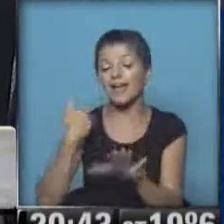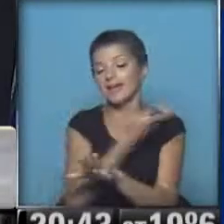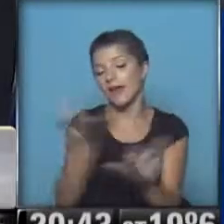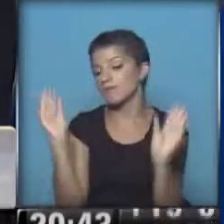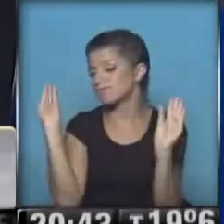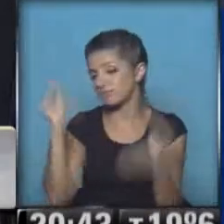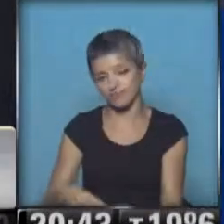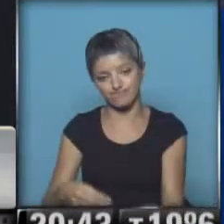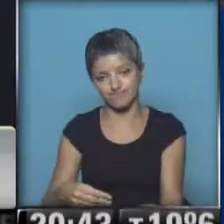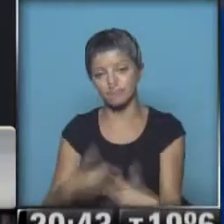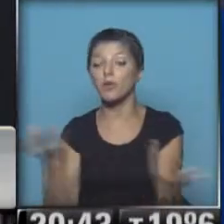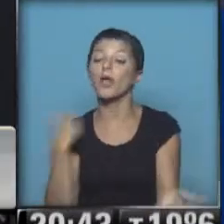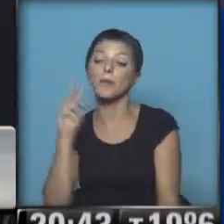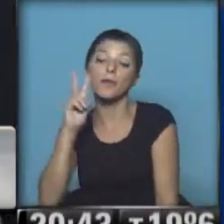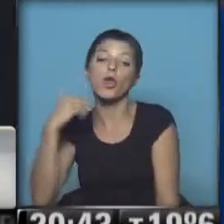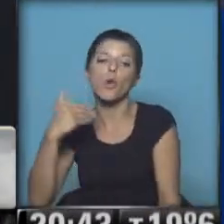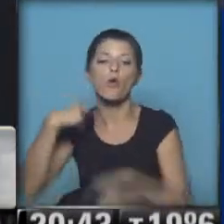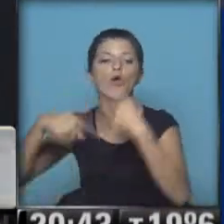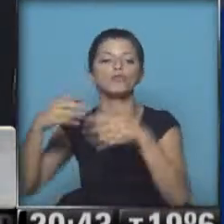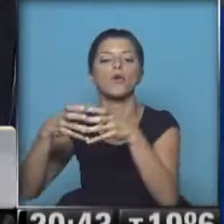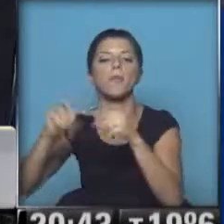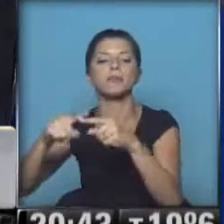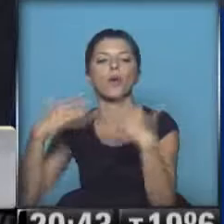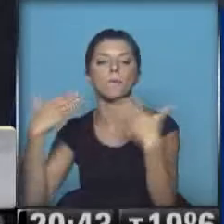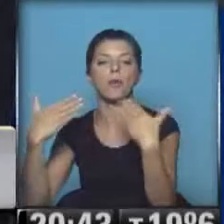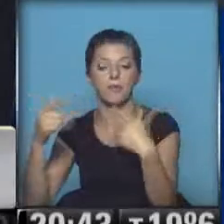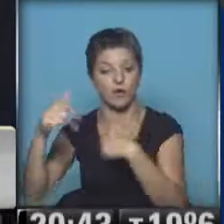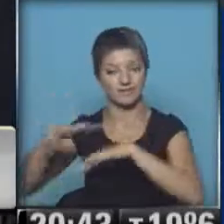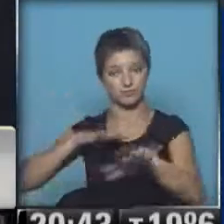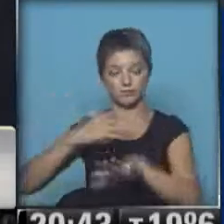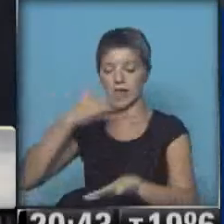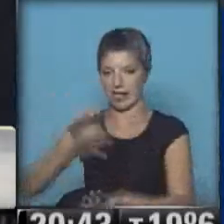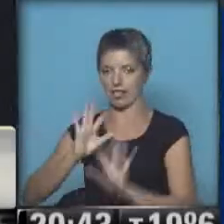fracasa en el intento. Ahora hay que ver cómo le va Podemos con este sacudón político que han recibido hoy.